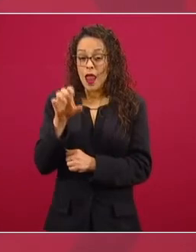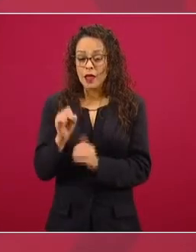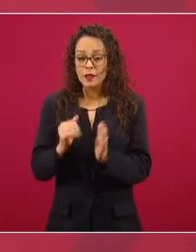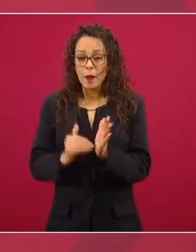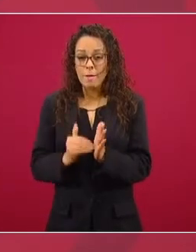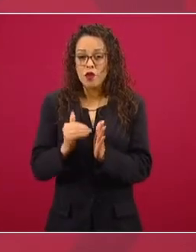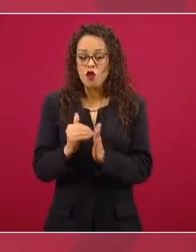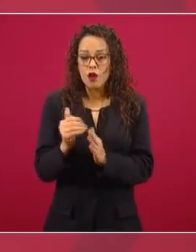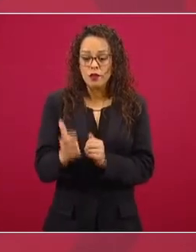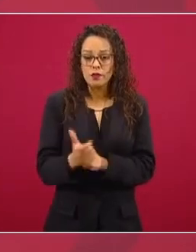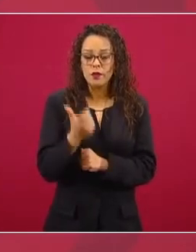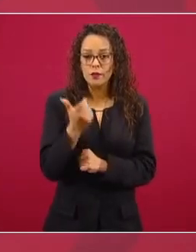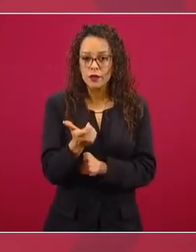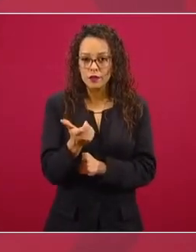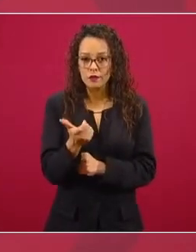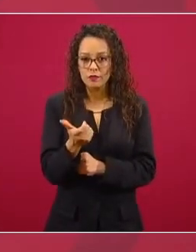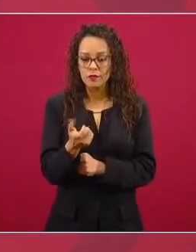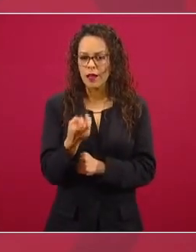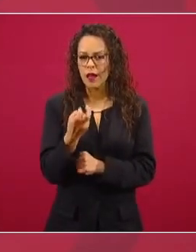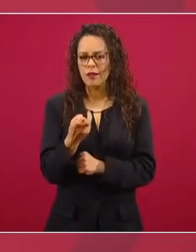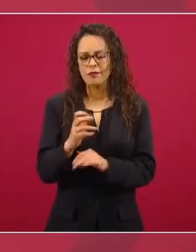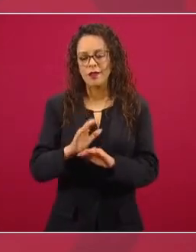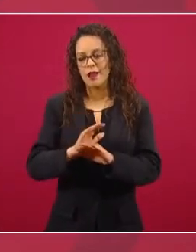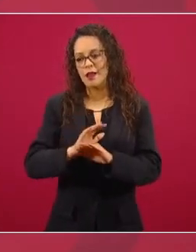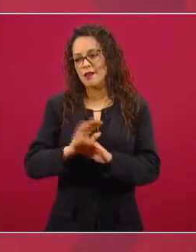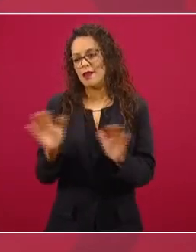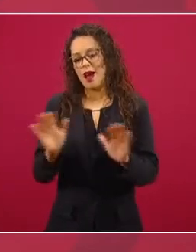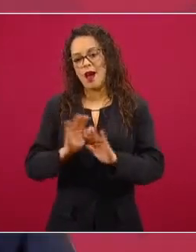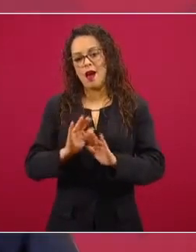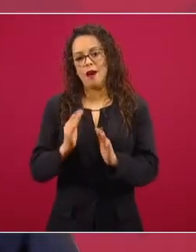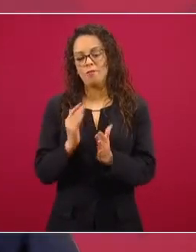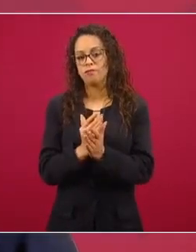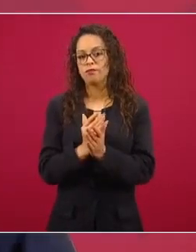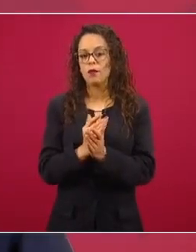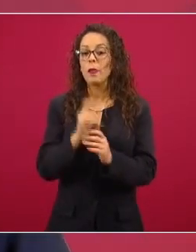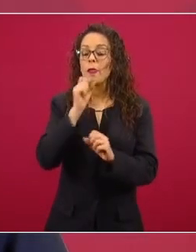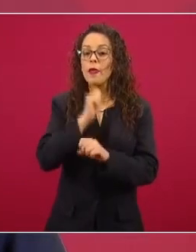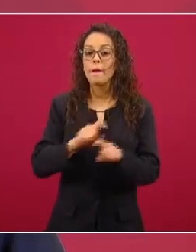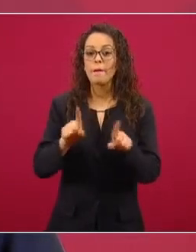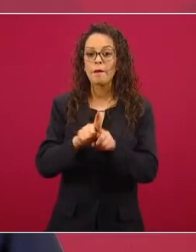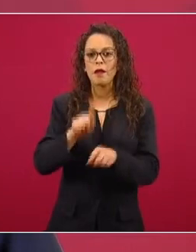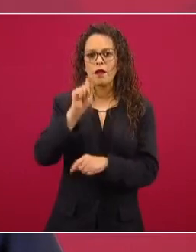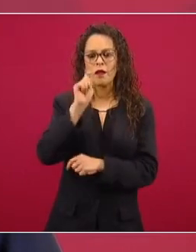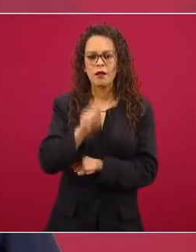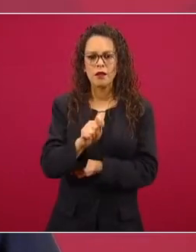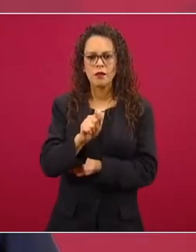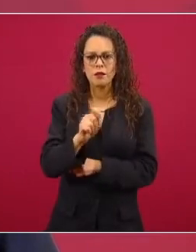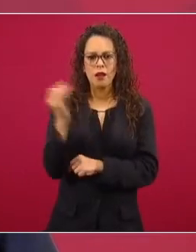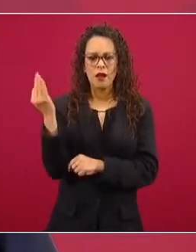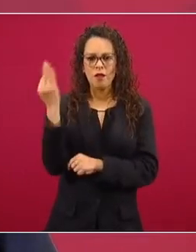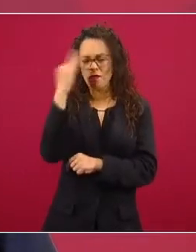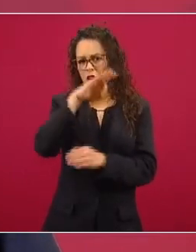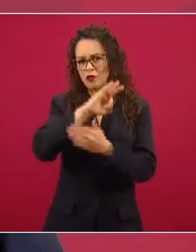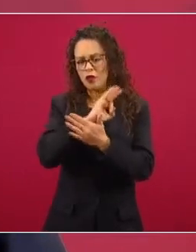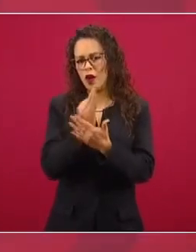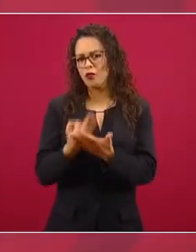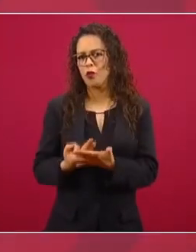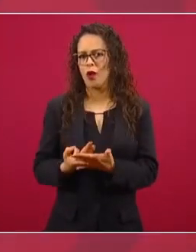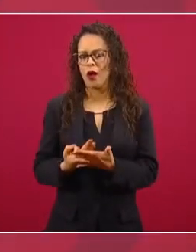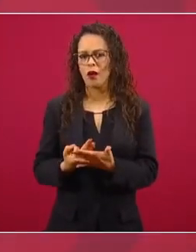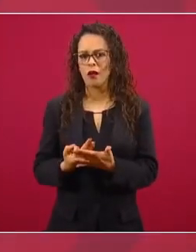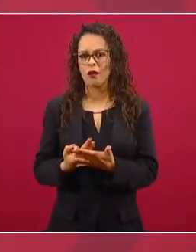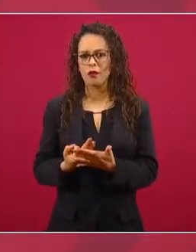Entonces eso ya se terminó. Lo mismo en el caso de las facturas falsas, una